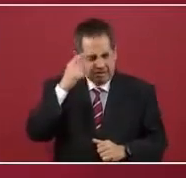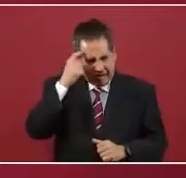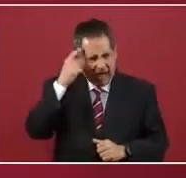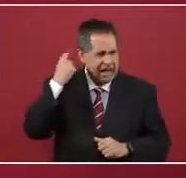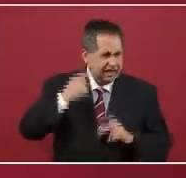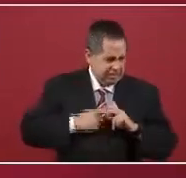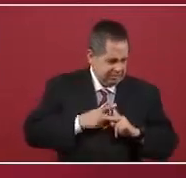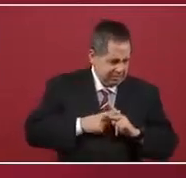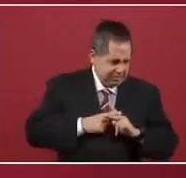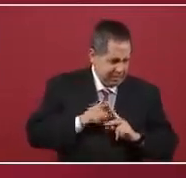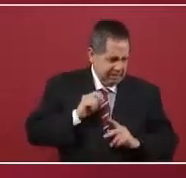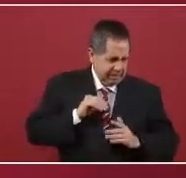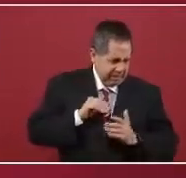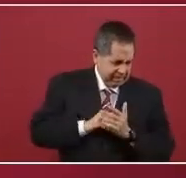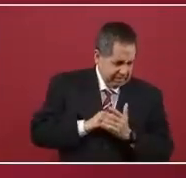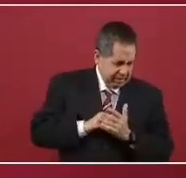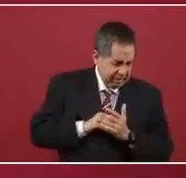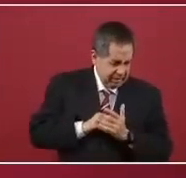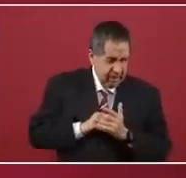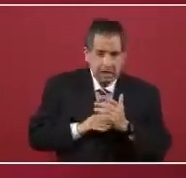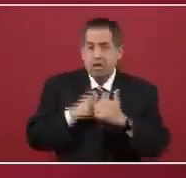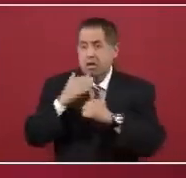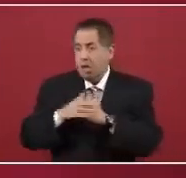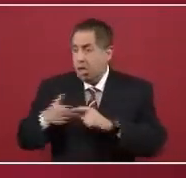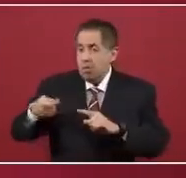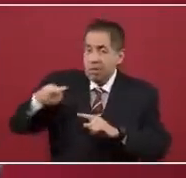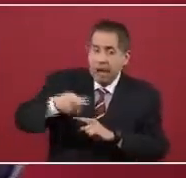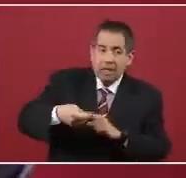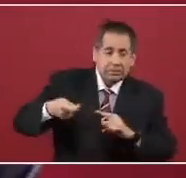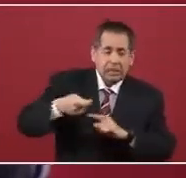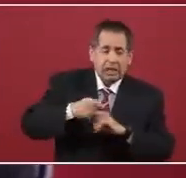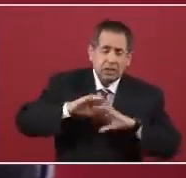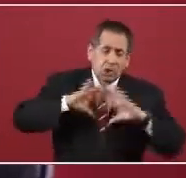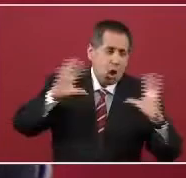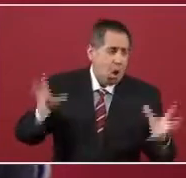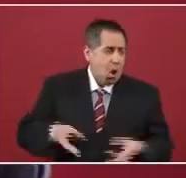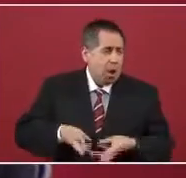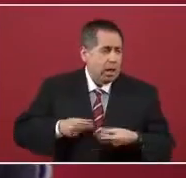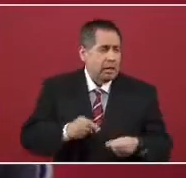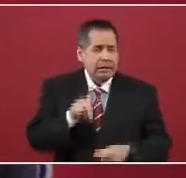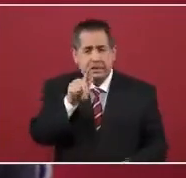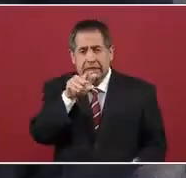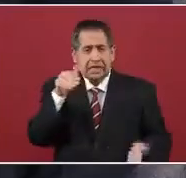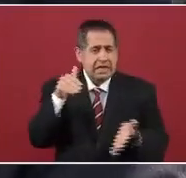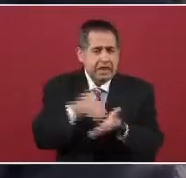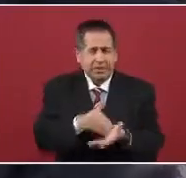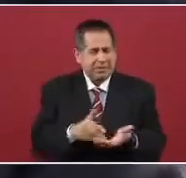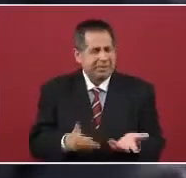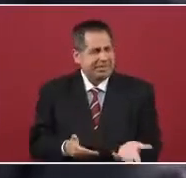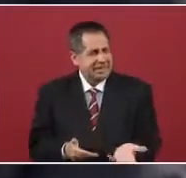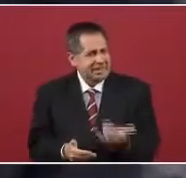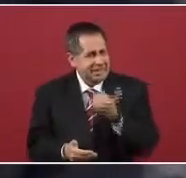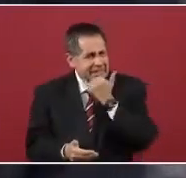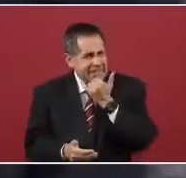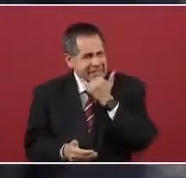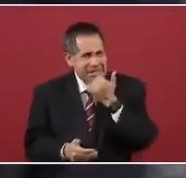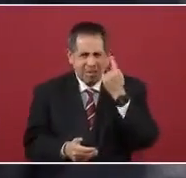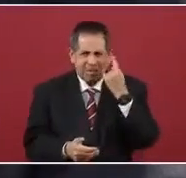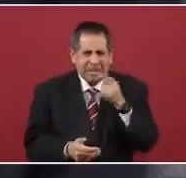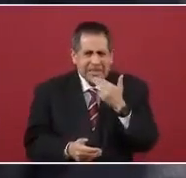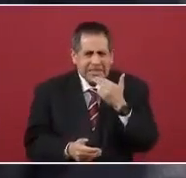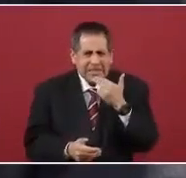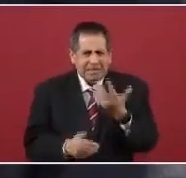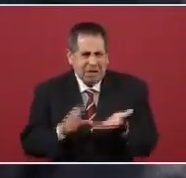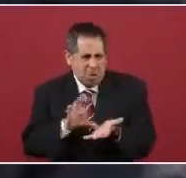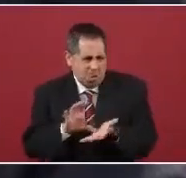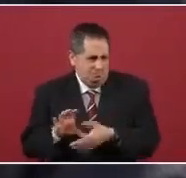30 mil millones y va a costar al final 70 mil, ¿Pero qué sentido tiene una inversión